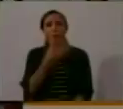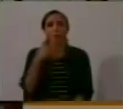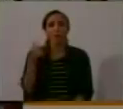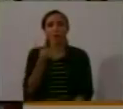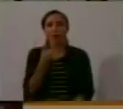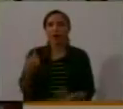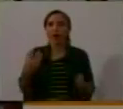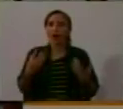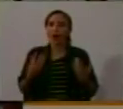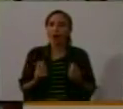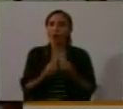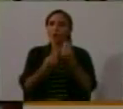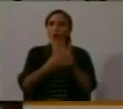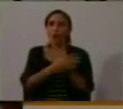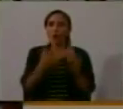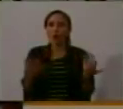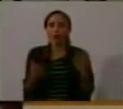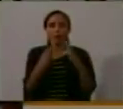Cuba.